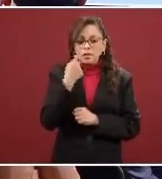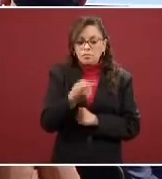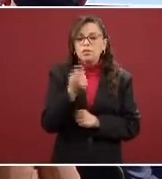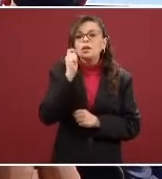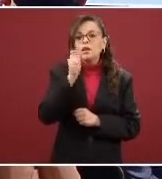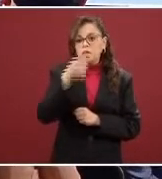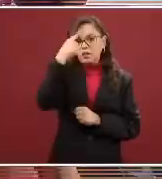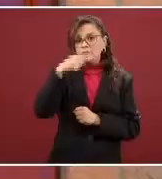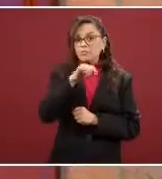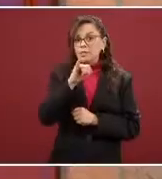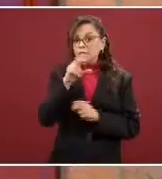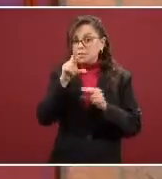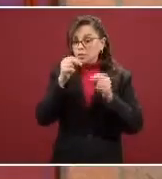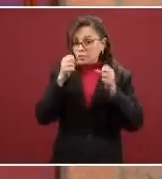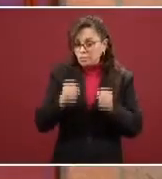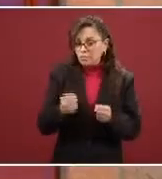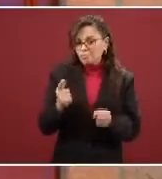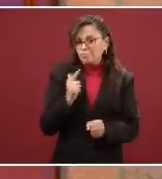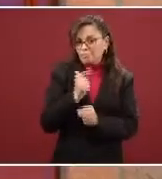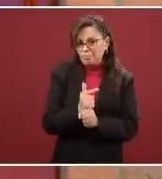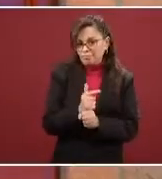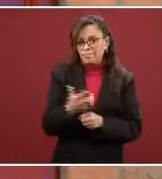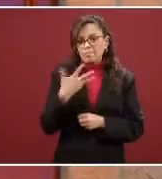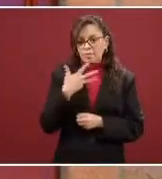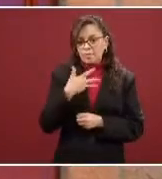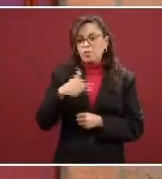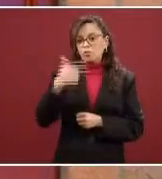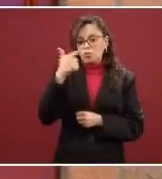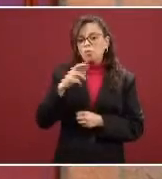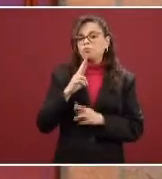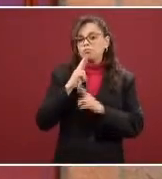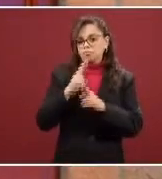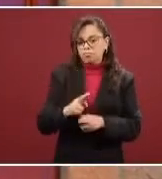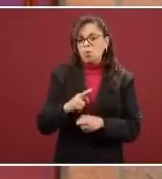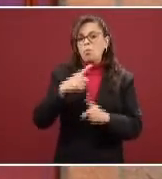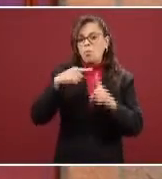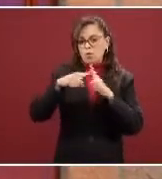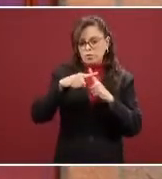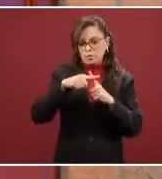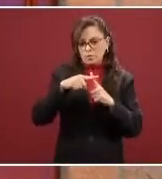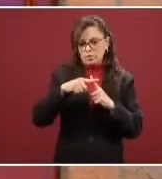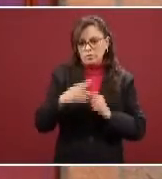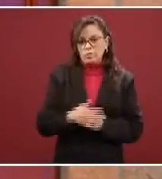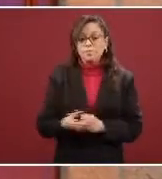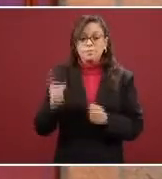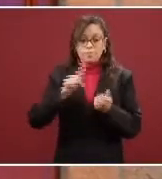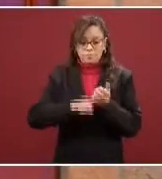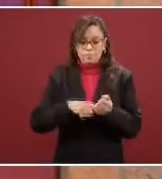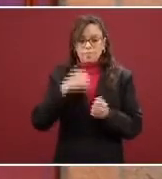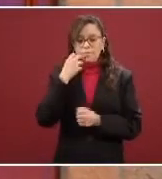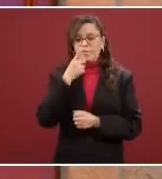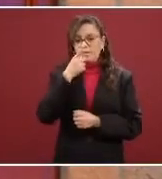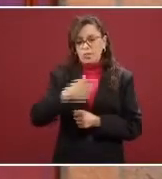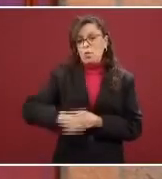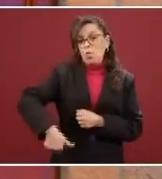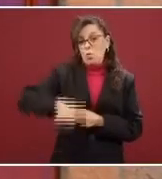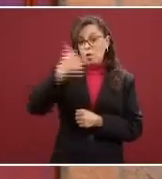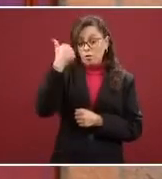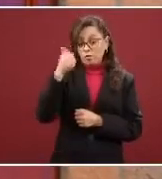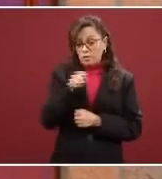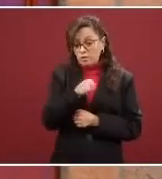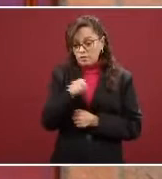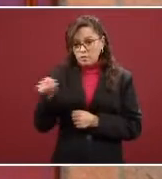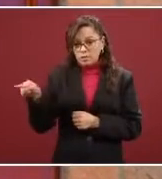ahora 11 resultados positivos a SARS-CoV-2, es decir, son 11 casos que